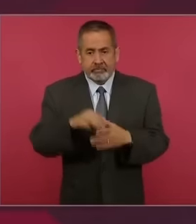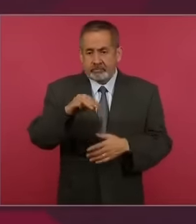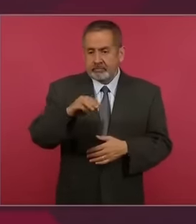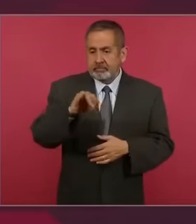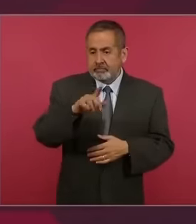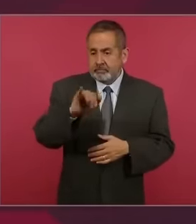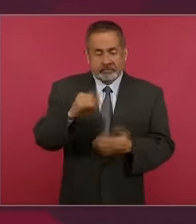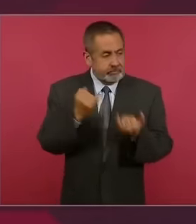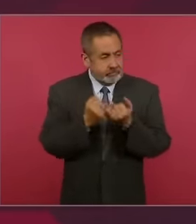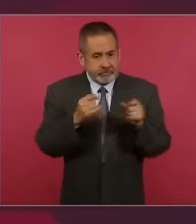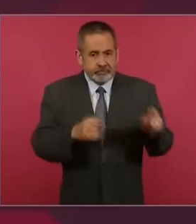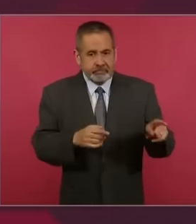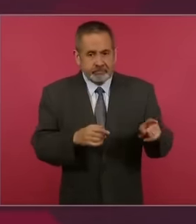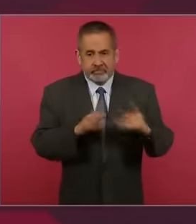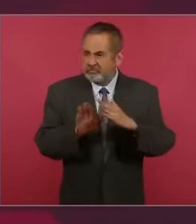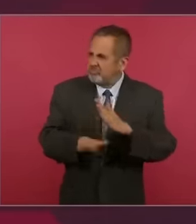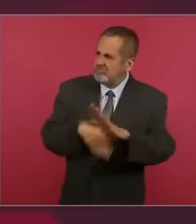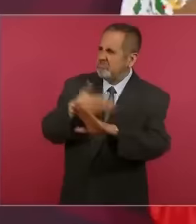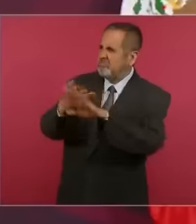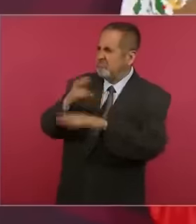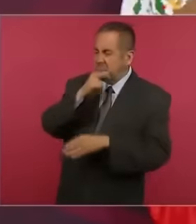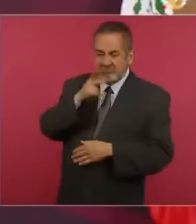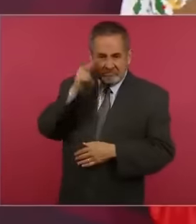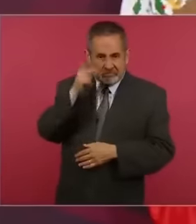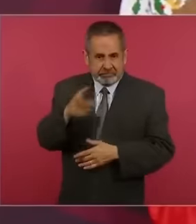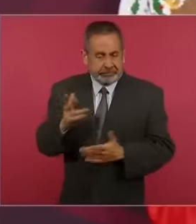Milei sobre el Papa.